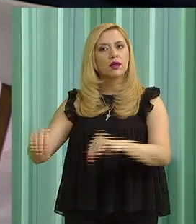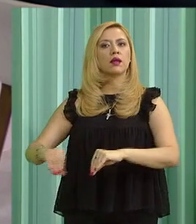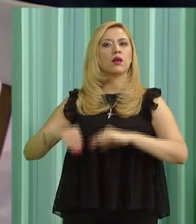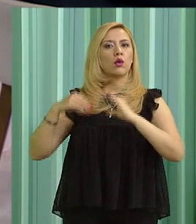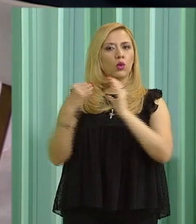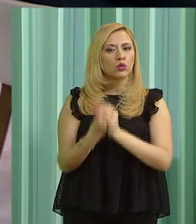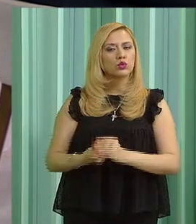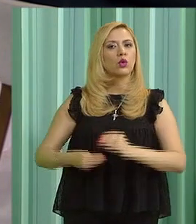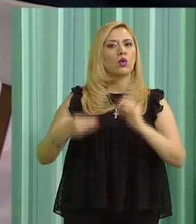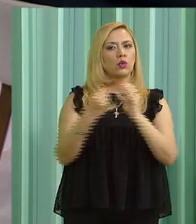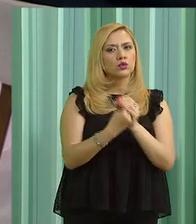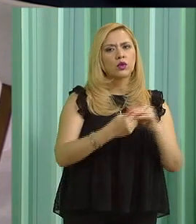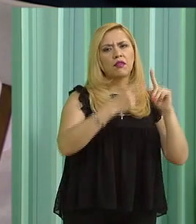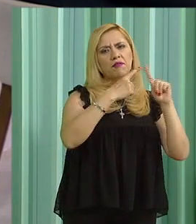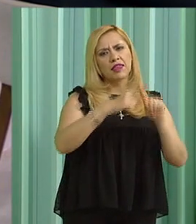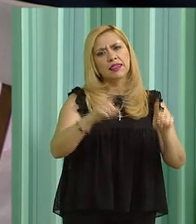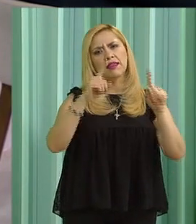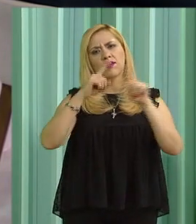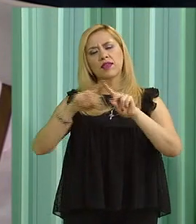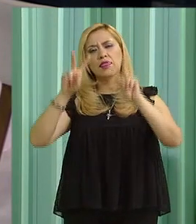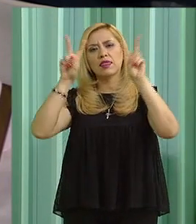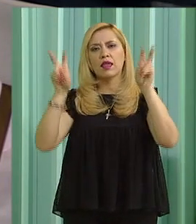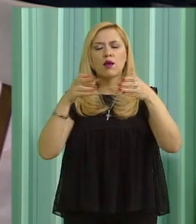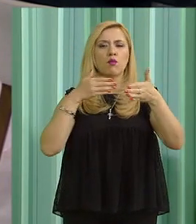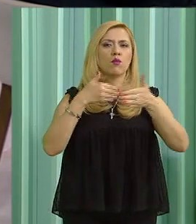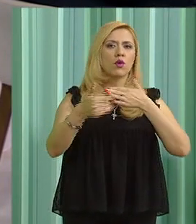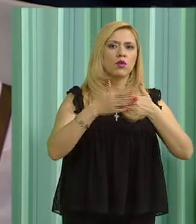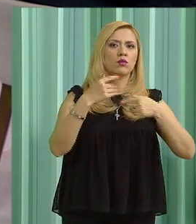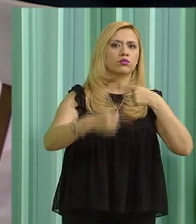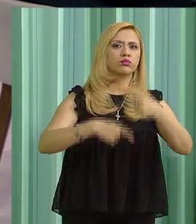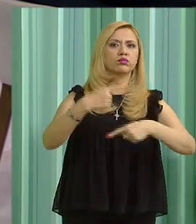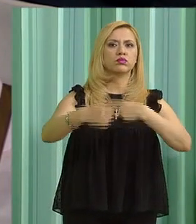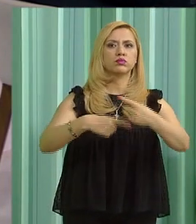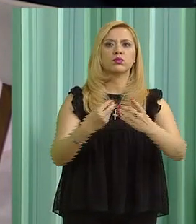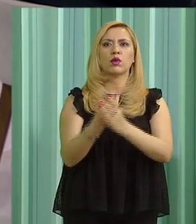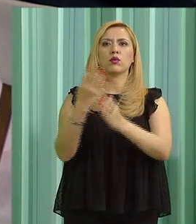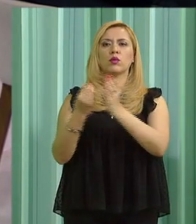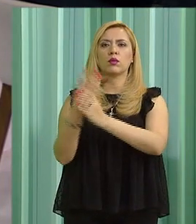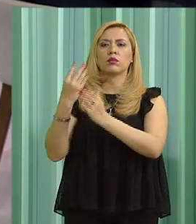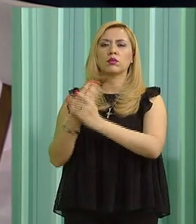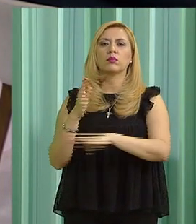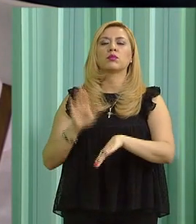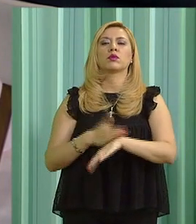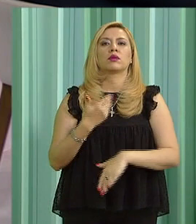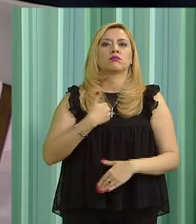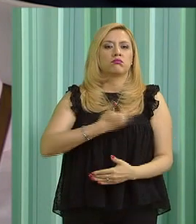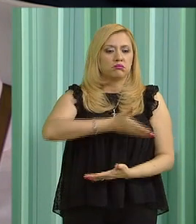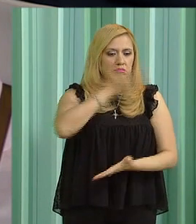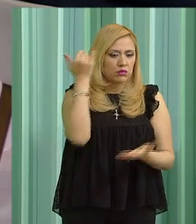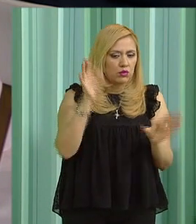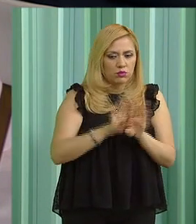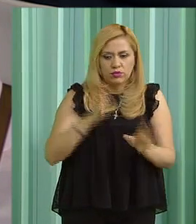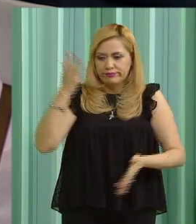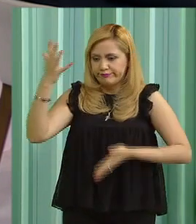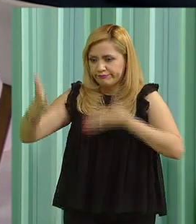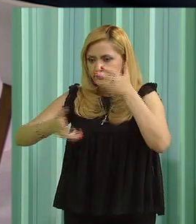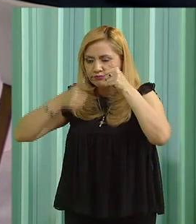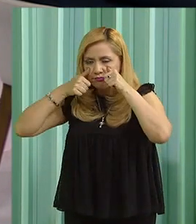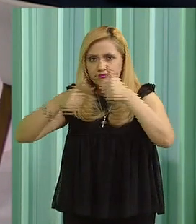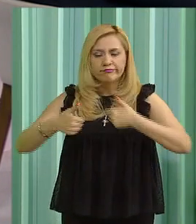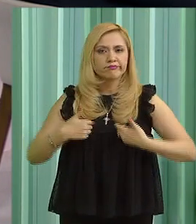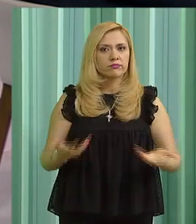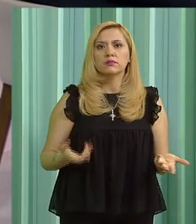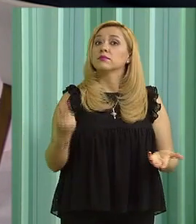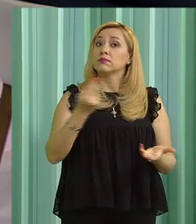en las instituciones, ¿no? Parte del desgaste viene de no tener herramientas con que poder atender a la población con la que se